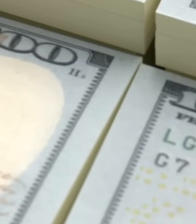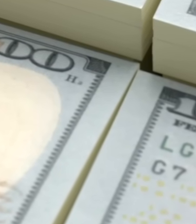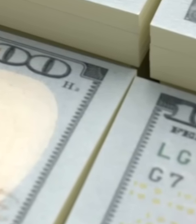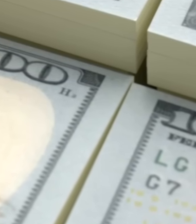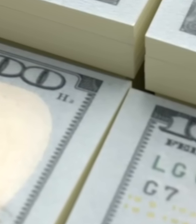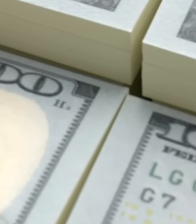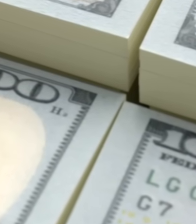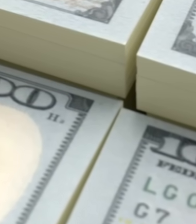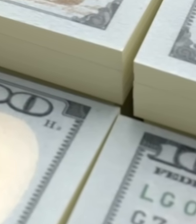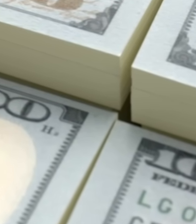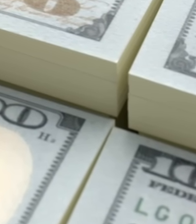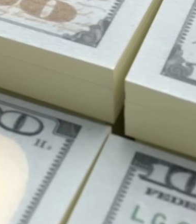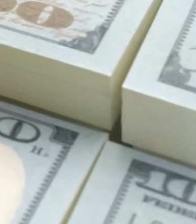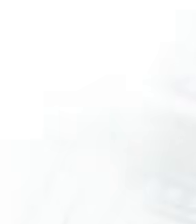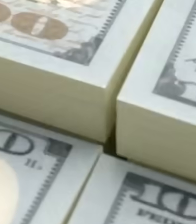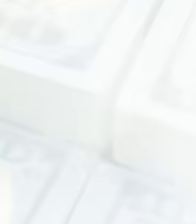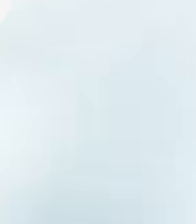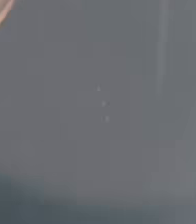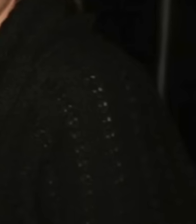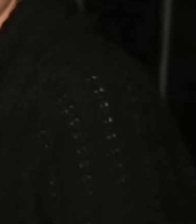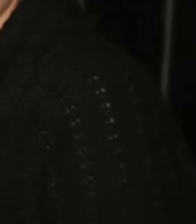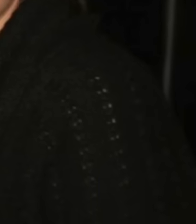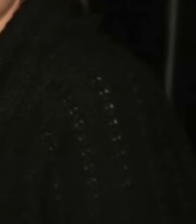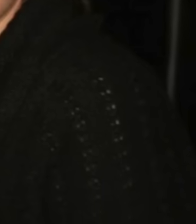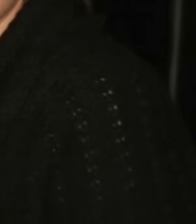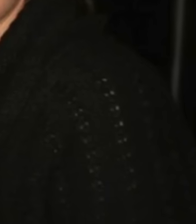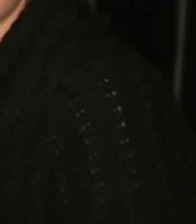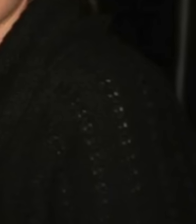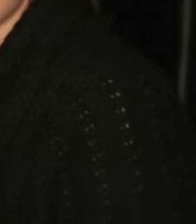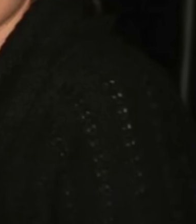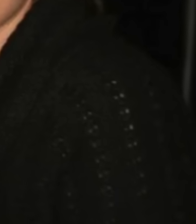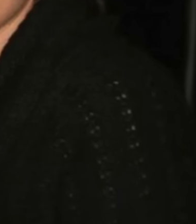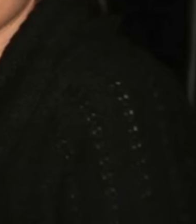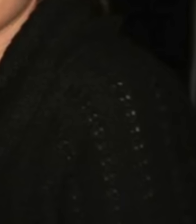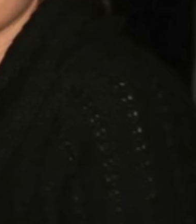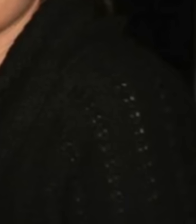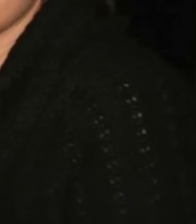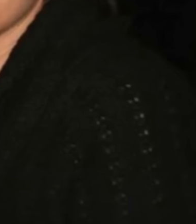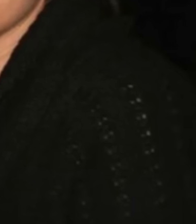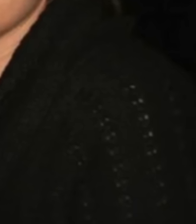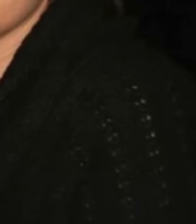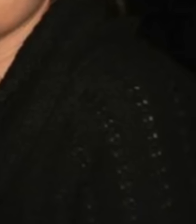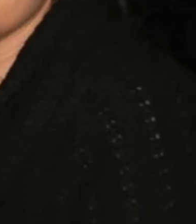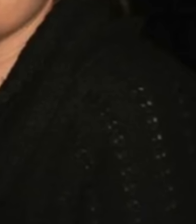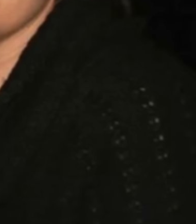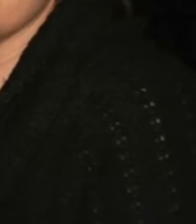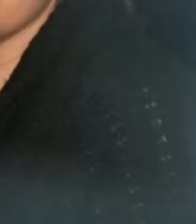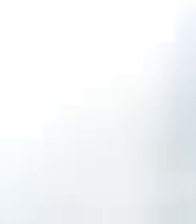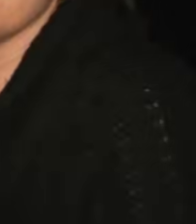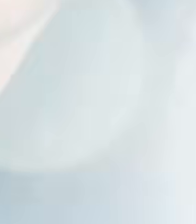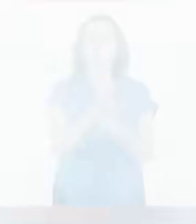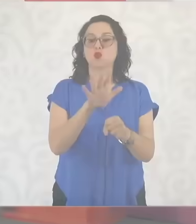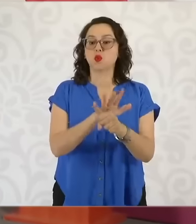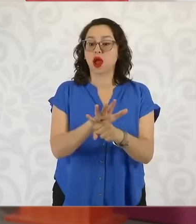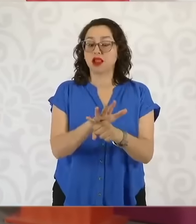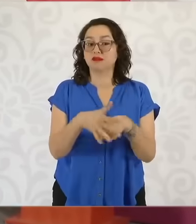robado estos señores y nunca imaginaron que iban a terminar en la cárcel y sin dinero. Hoy en la conferencia de prensa